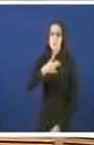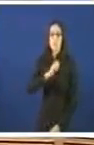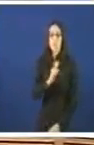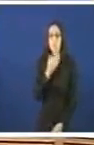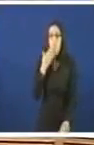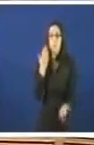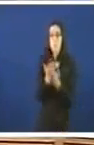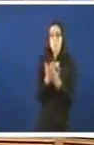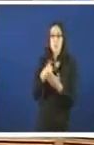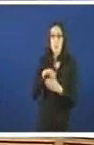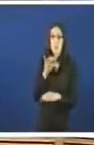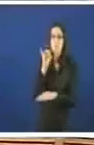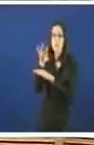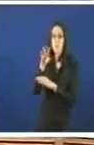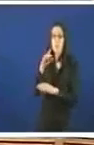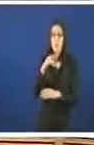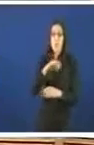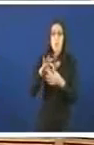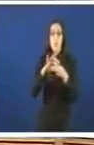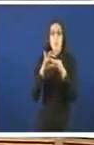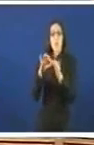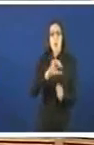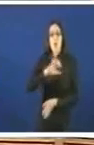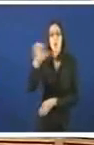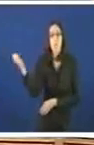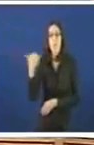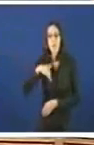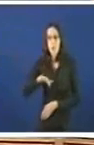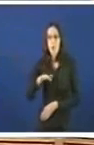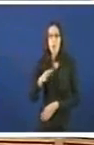notificada á Unión Europea, e volvo a reiterar, despois de múltiples reunións con Unión Europea,